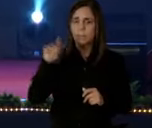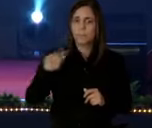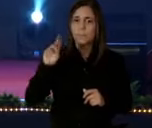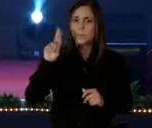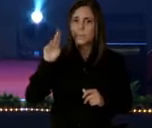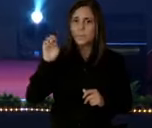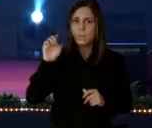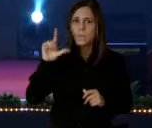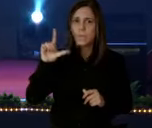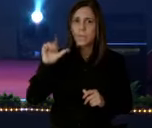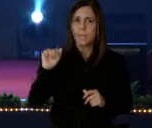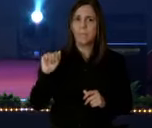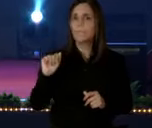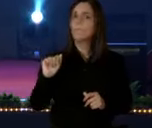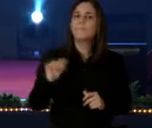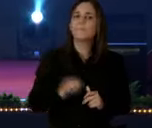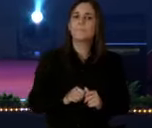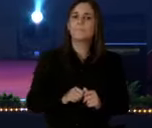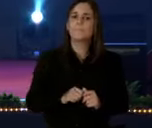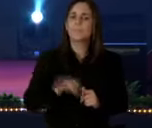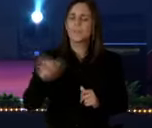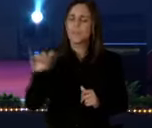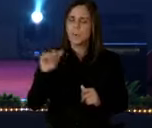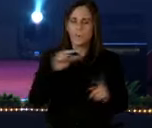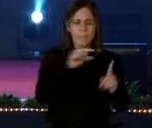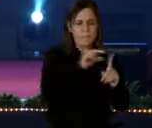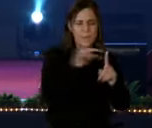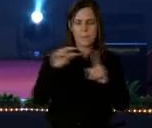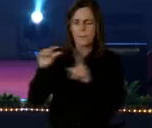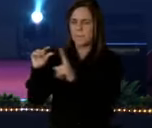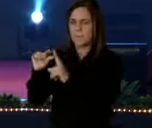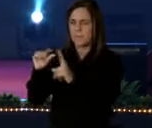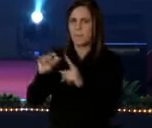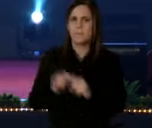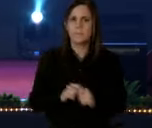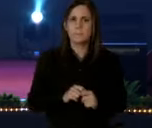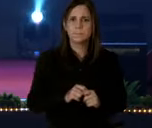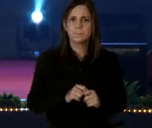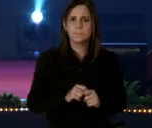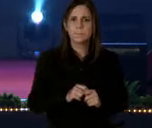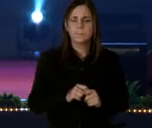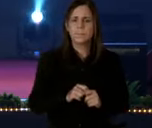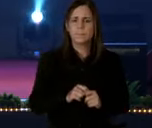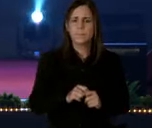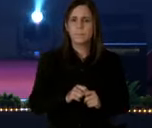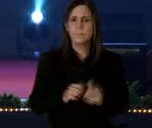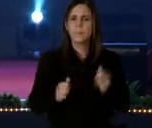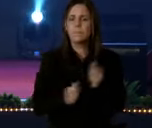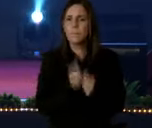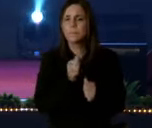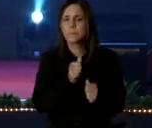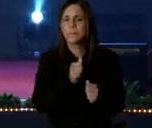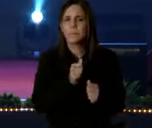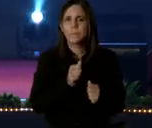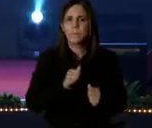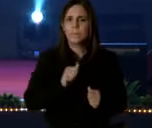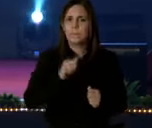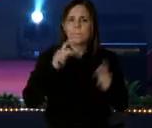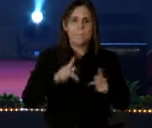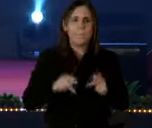palabra. Y entonces entendemos que son más los que quizás no llegan hasta aquí,